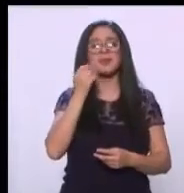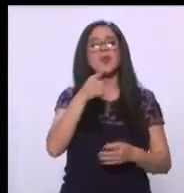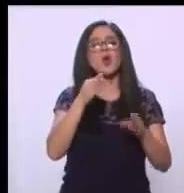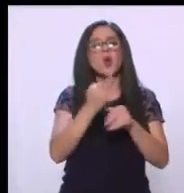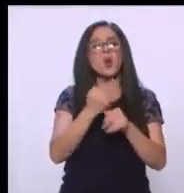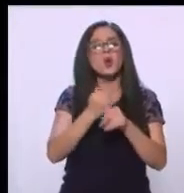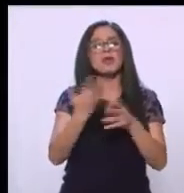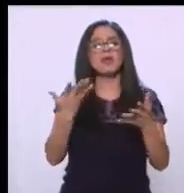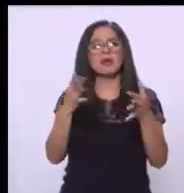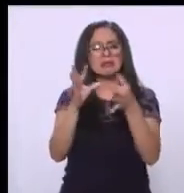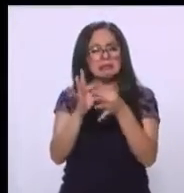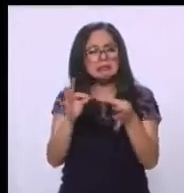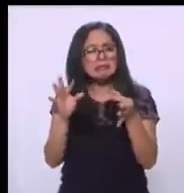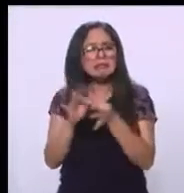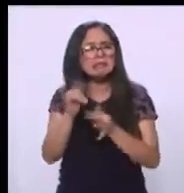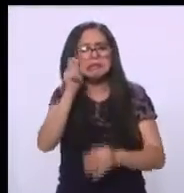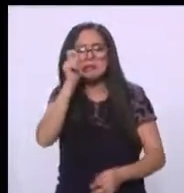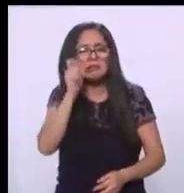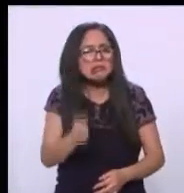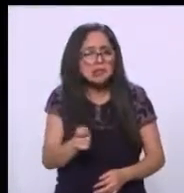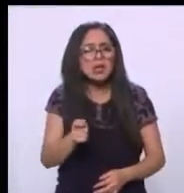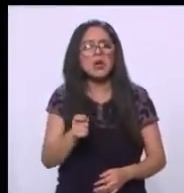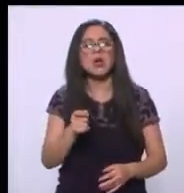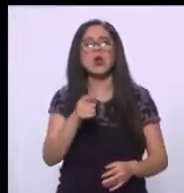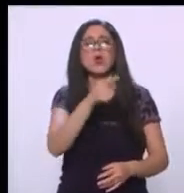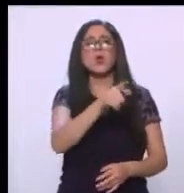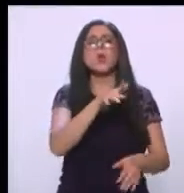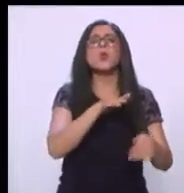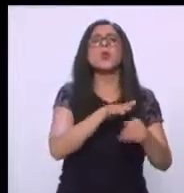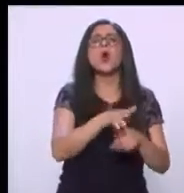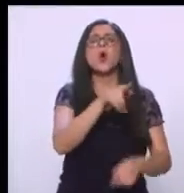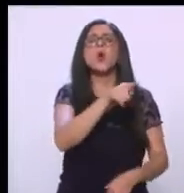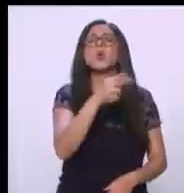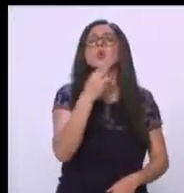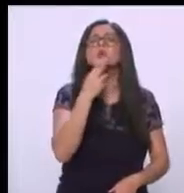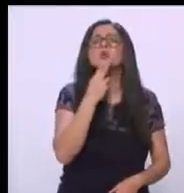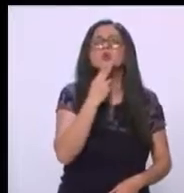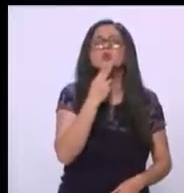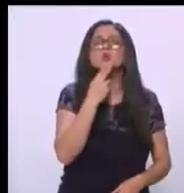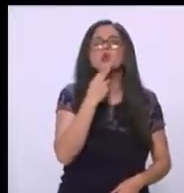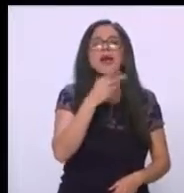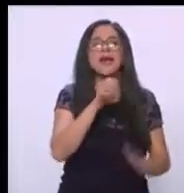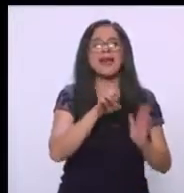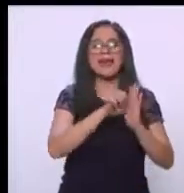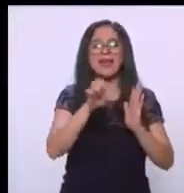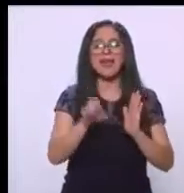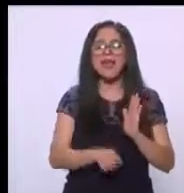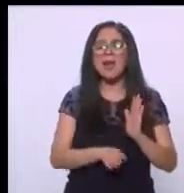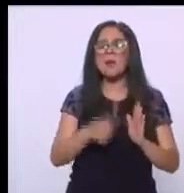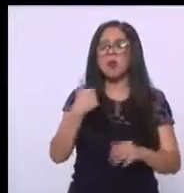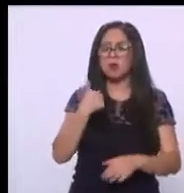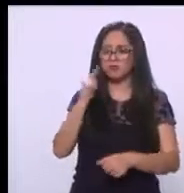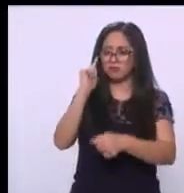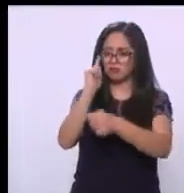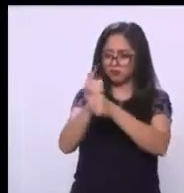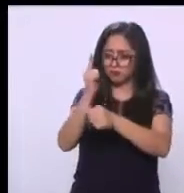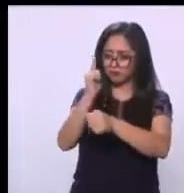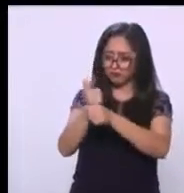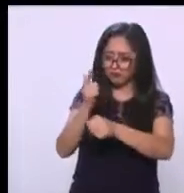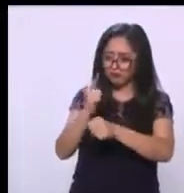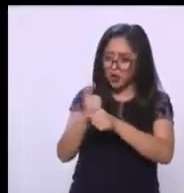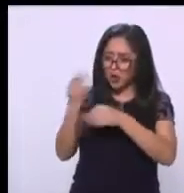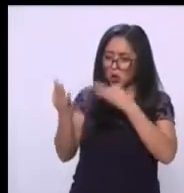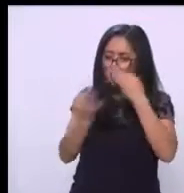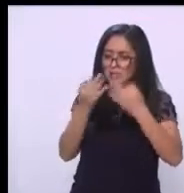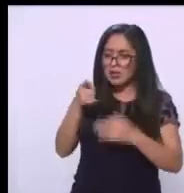tú un instrumento que ustedes tienen que no es nada más lo que ustedes van detectando de las noticias que podrían ser